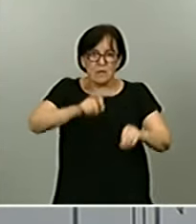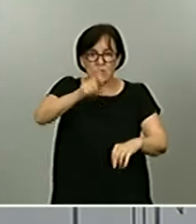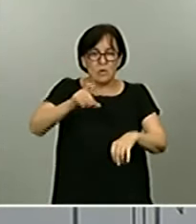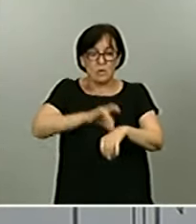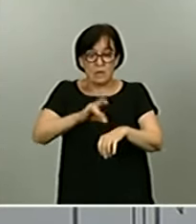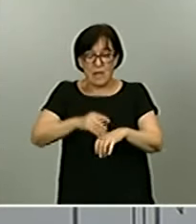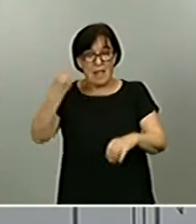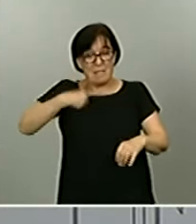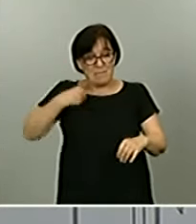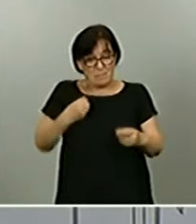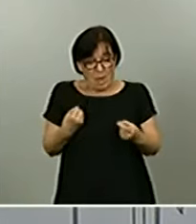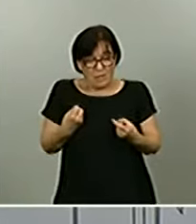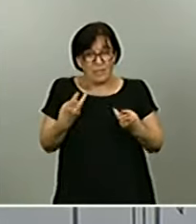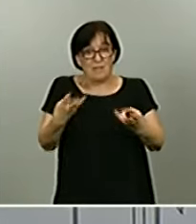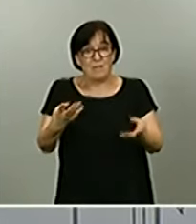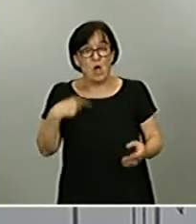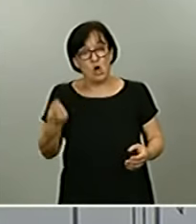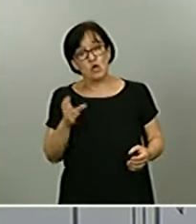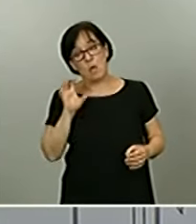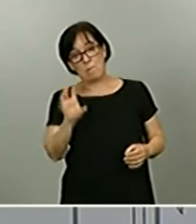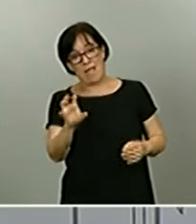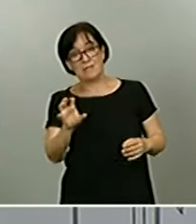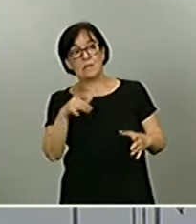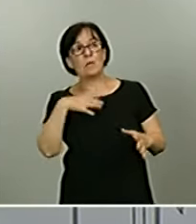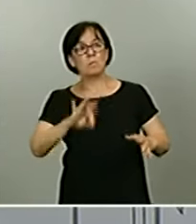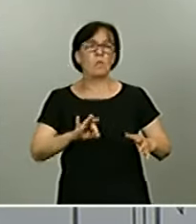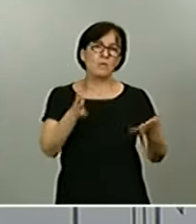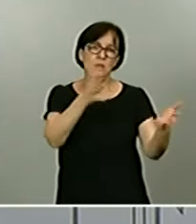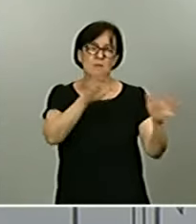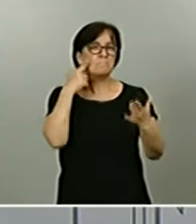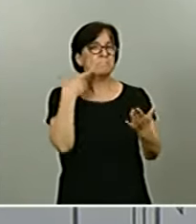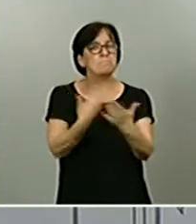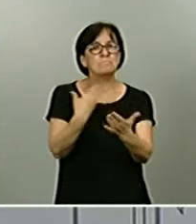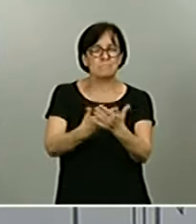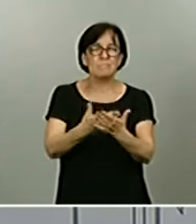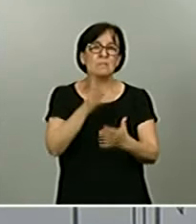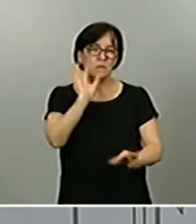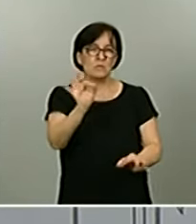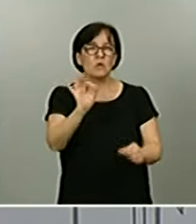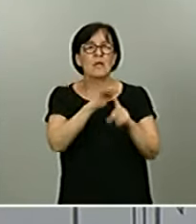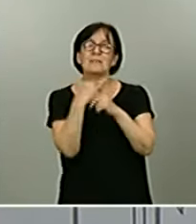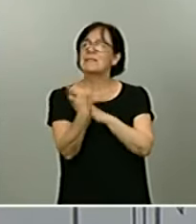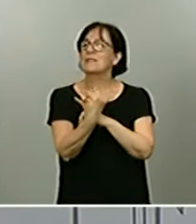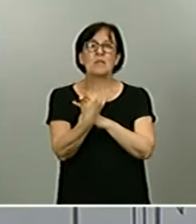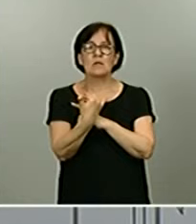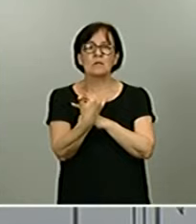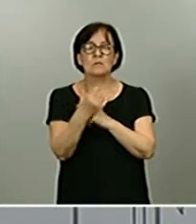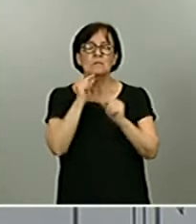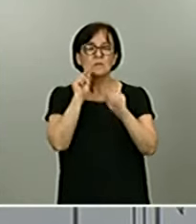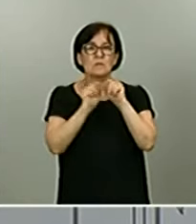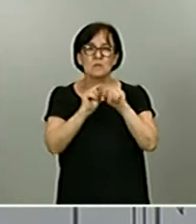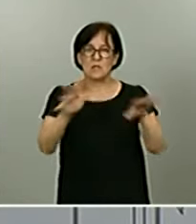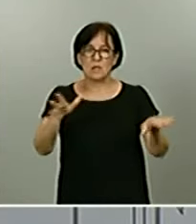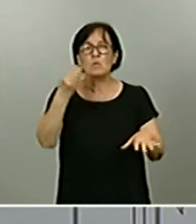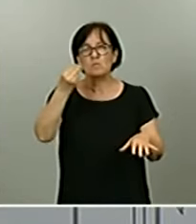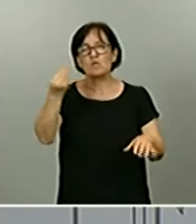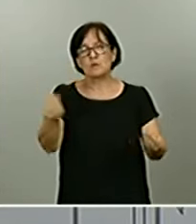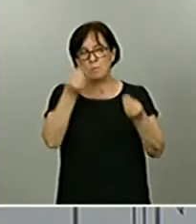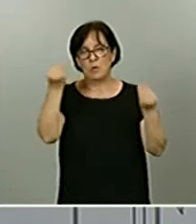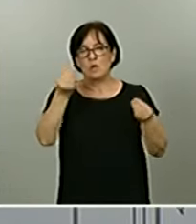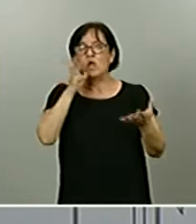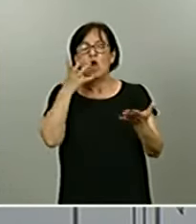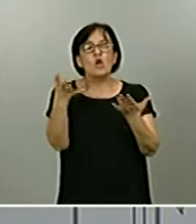que el otro país, podría estar mostrando en realidad una situación de transmisión muchísimo mejor. Todos estos parámetros se